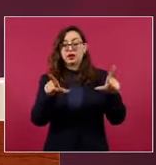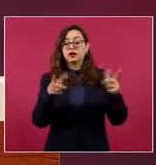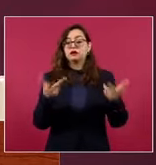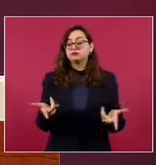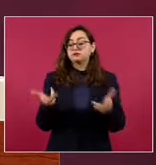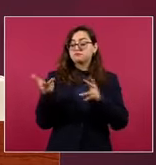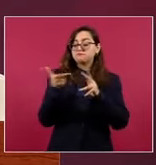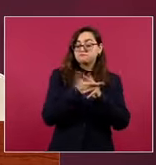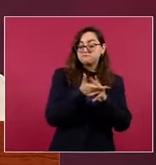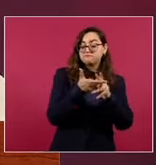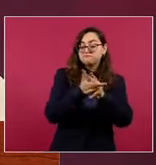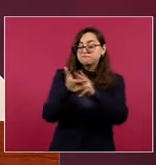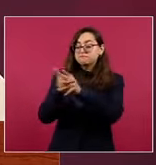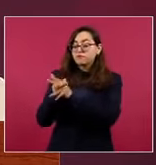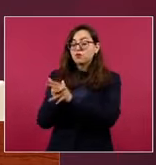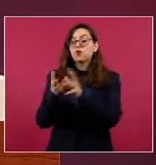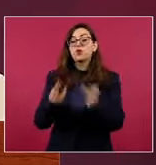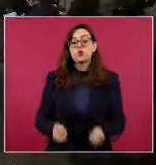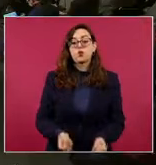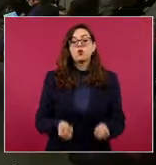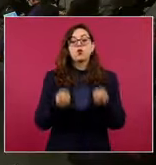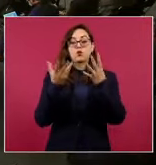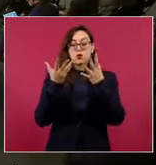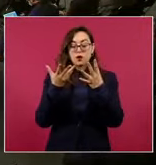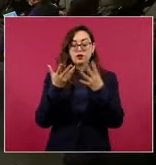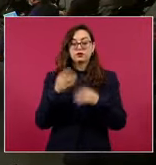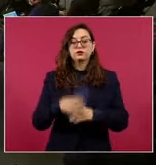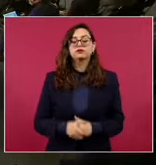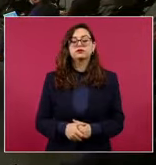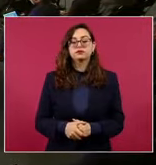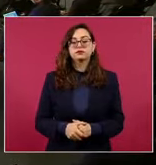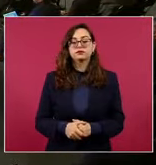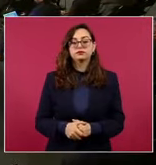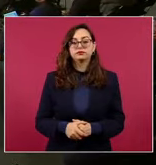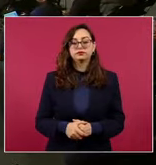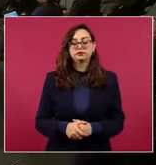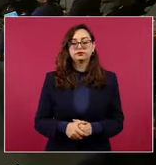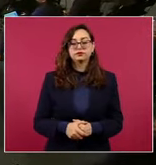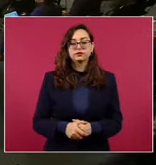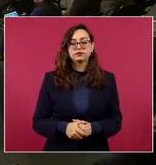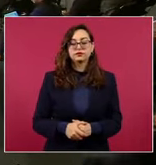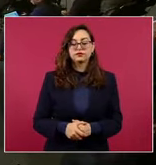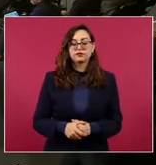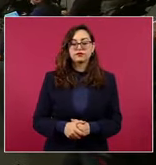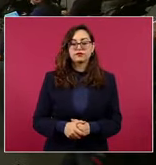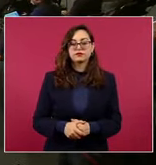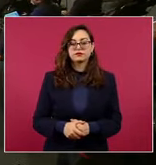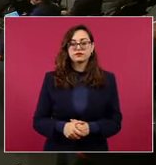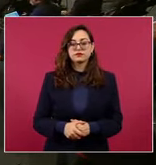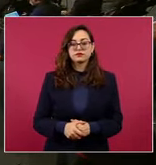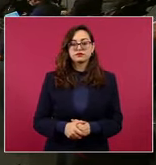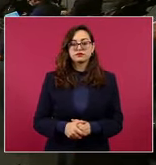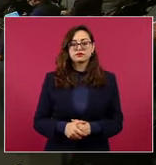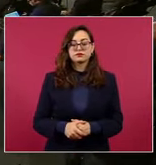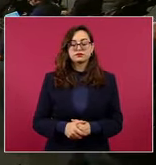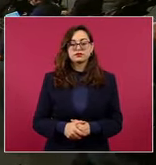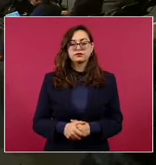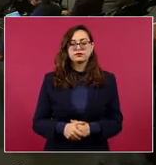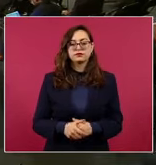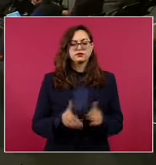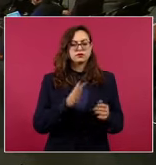dolosos que vienen ocurriendo en Baja California. Entonces, si los compañeros son